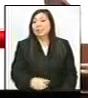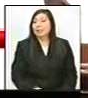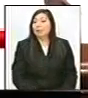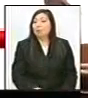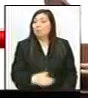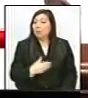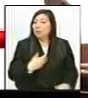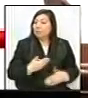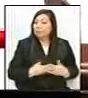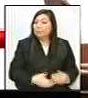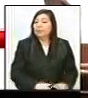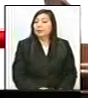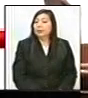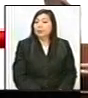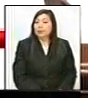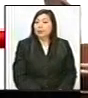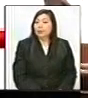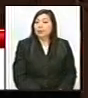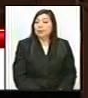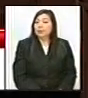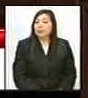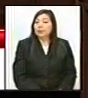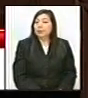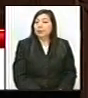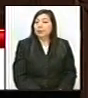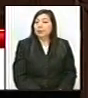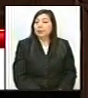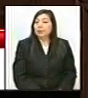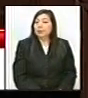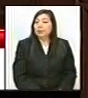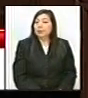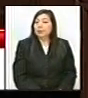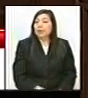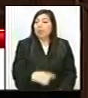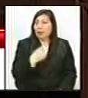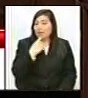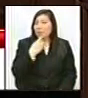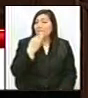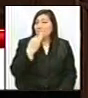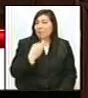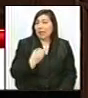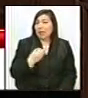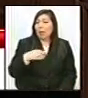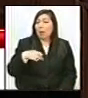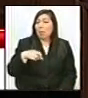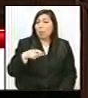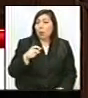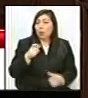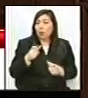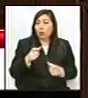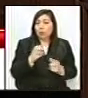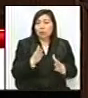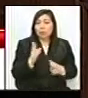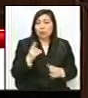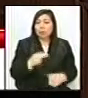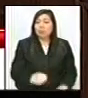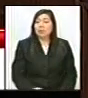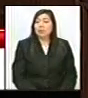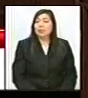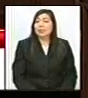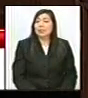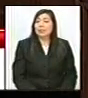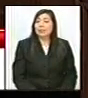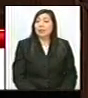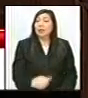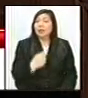que continúe. Dios, señor presidente. Es verdad que el procurador denunció por organización criminal.